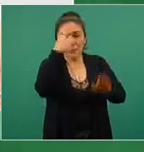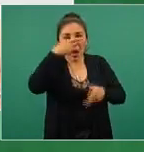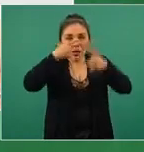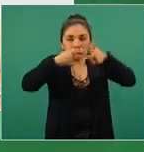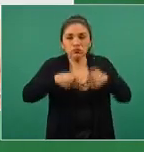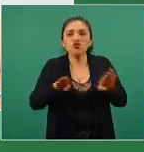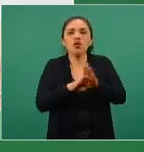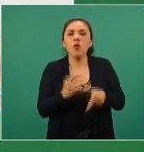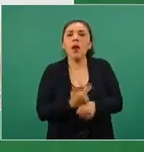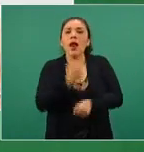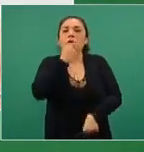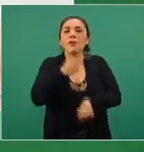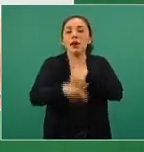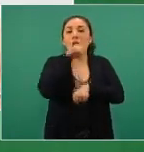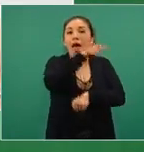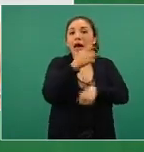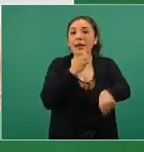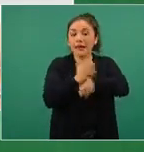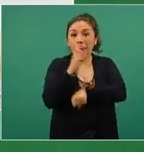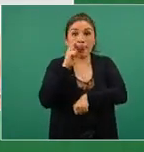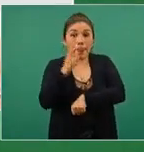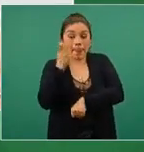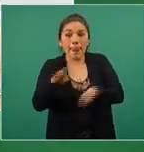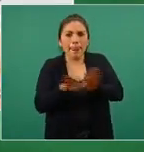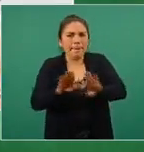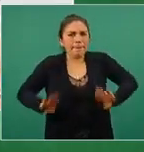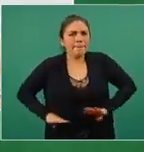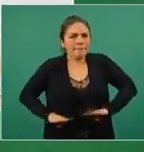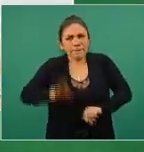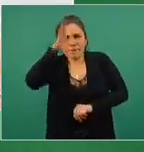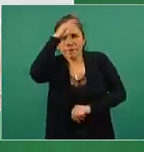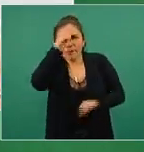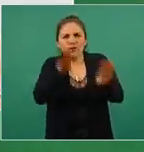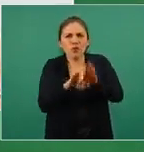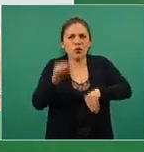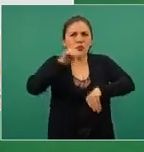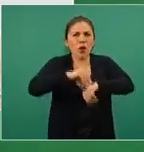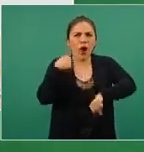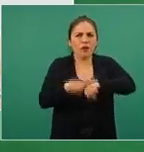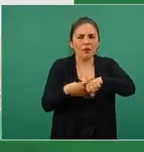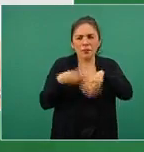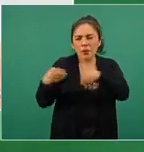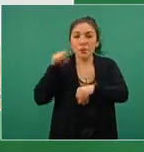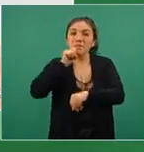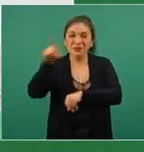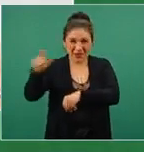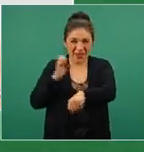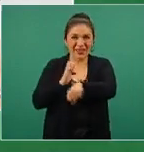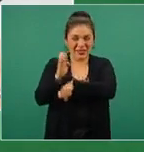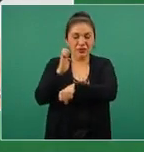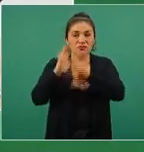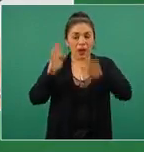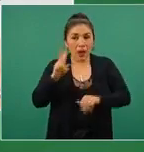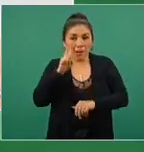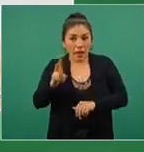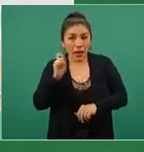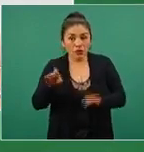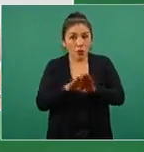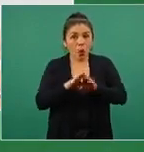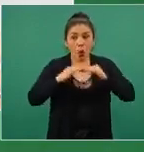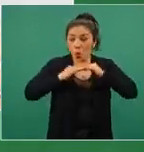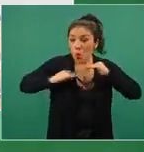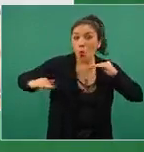riesgo en el estado, el cual vimos que de acuerdo al comportamiento de la pandemia en el estado, no era